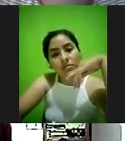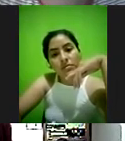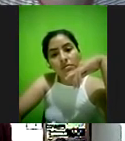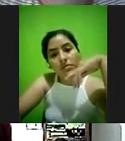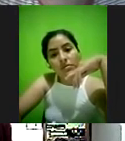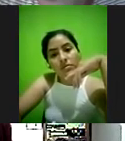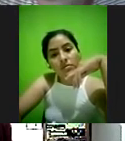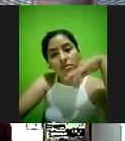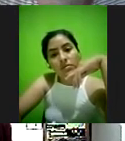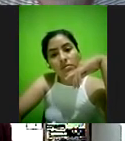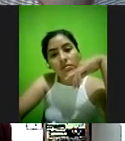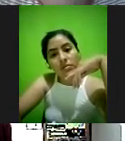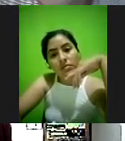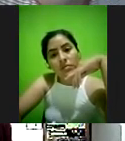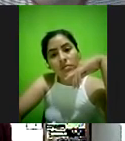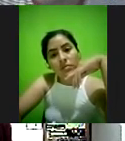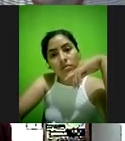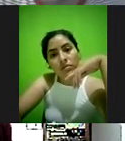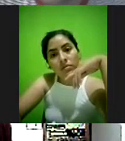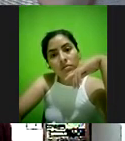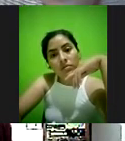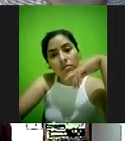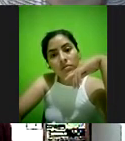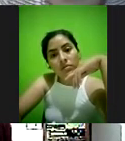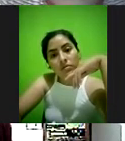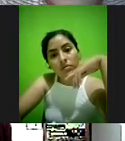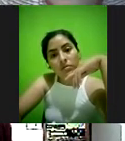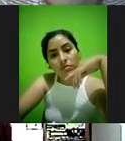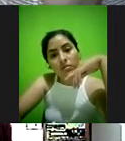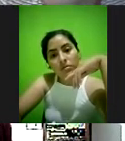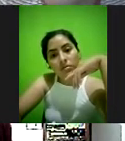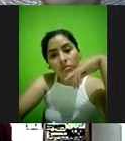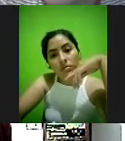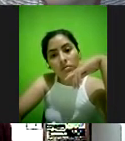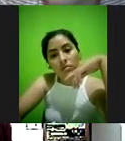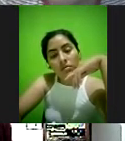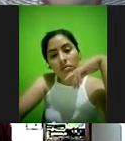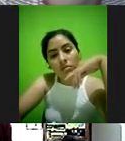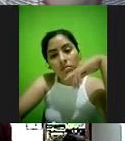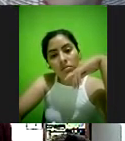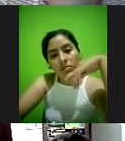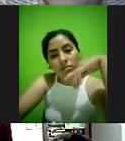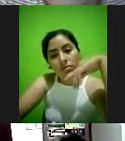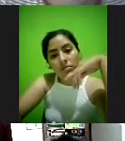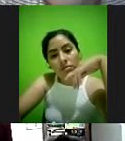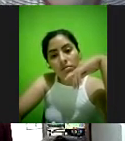obviamente, ven una arteria, una vena importante. Estudian igual lo que son arterias y venas.